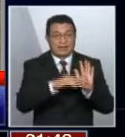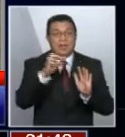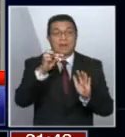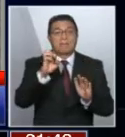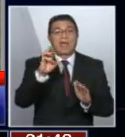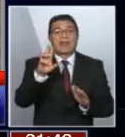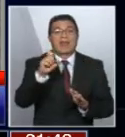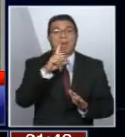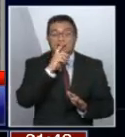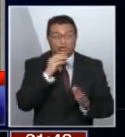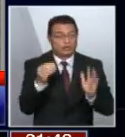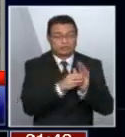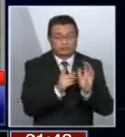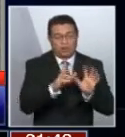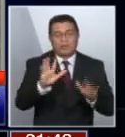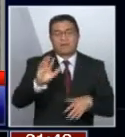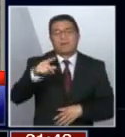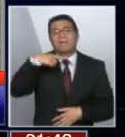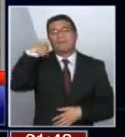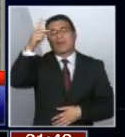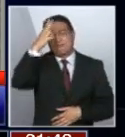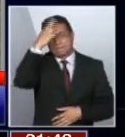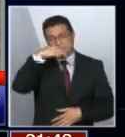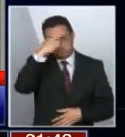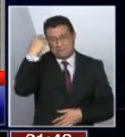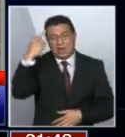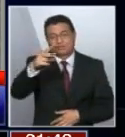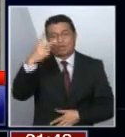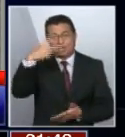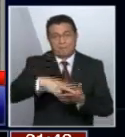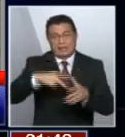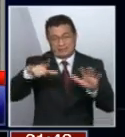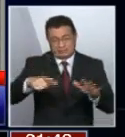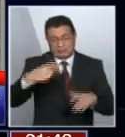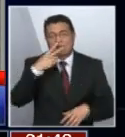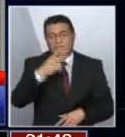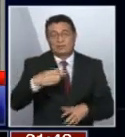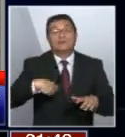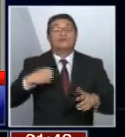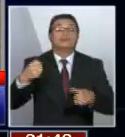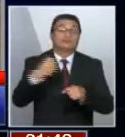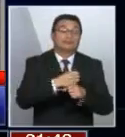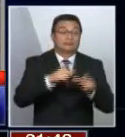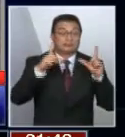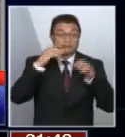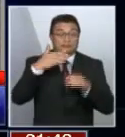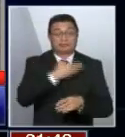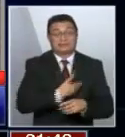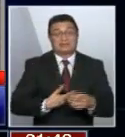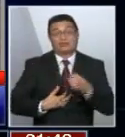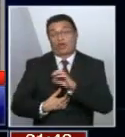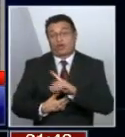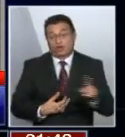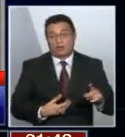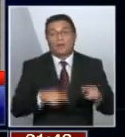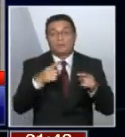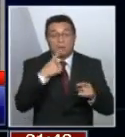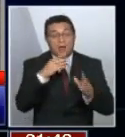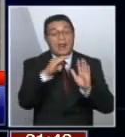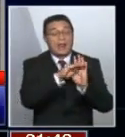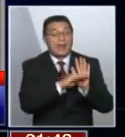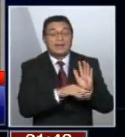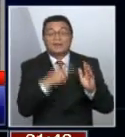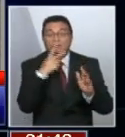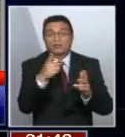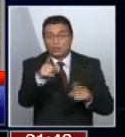eventual candidatura. Dijo que le preguntaran en marzo del 2017 si iba a ser candidato o no, pero que no pondría la condición de las listas parlamentarias.